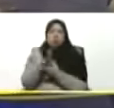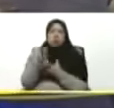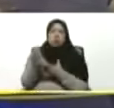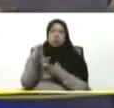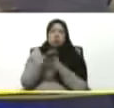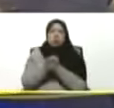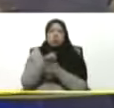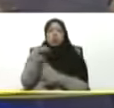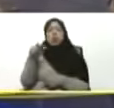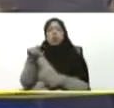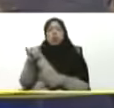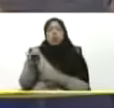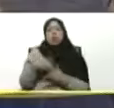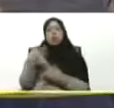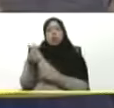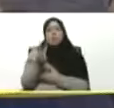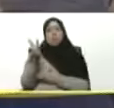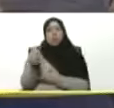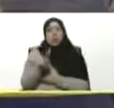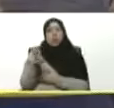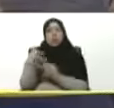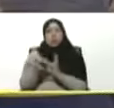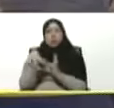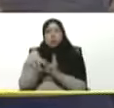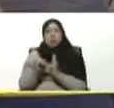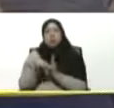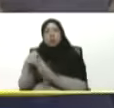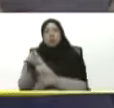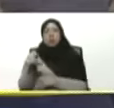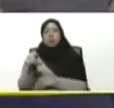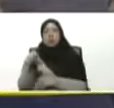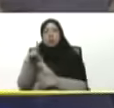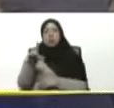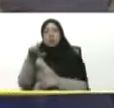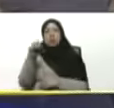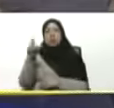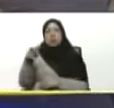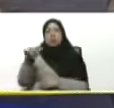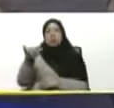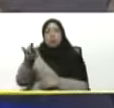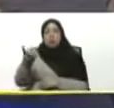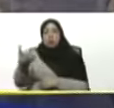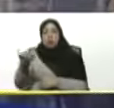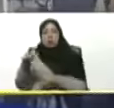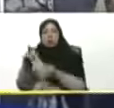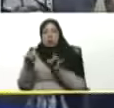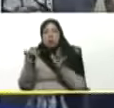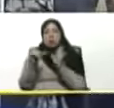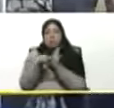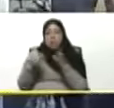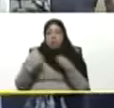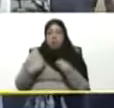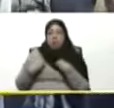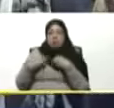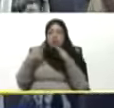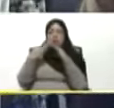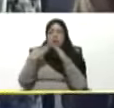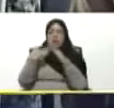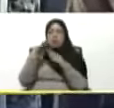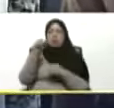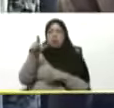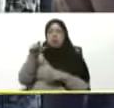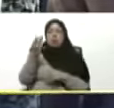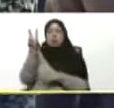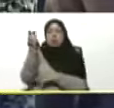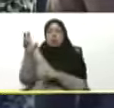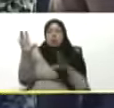para nuestro apartamento en el Valle. Él vivía muy cerca de nosotros, nosotros vivíamos en Longaray y él vivía unas pocas cuadras. Y se iba los viernes en la noche